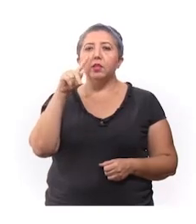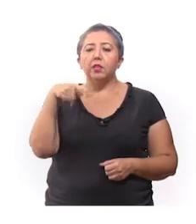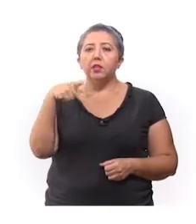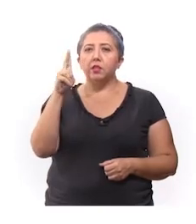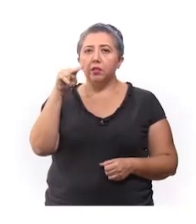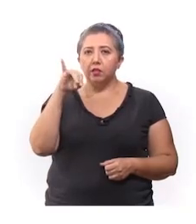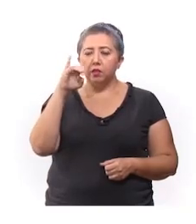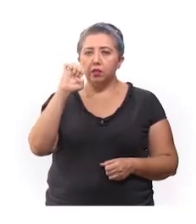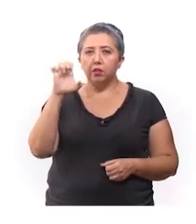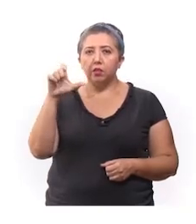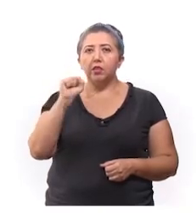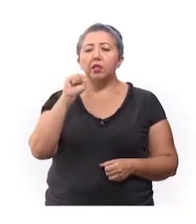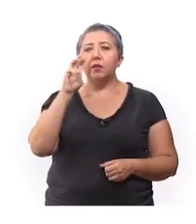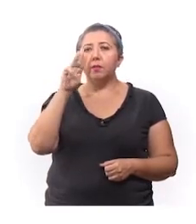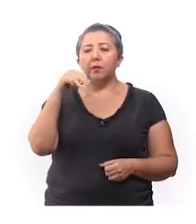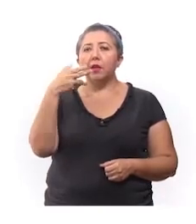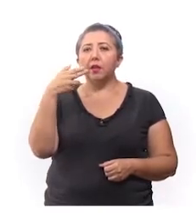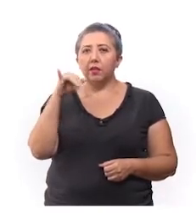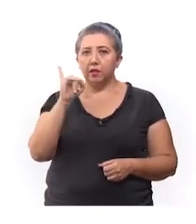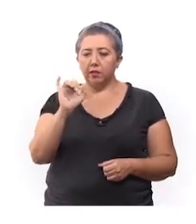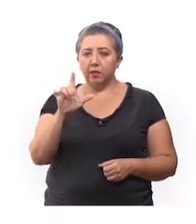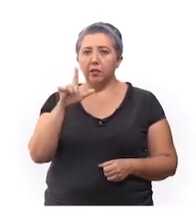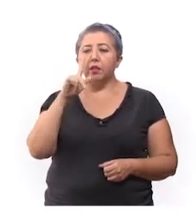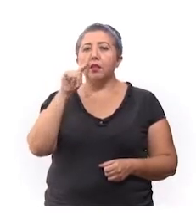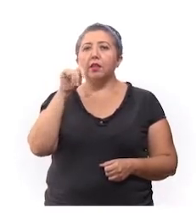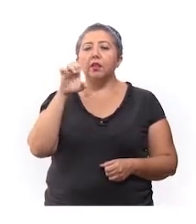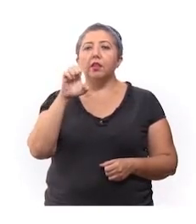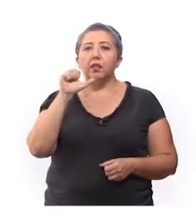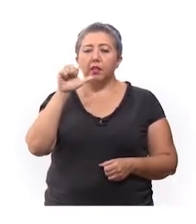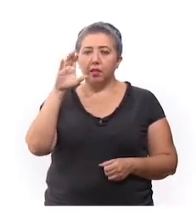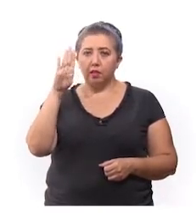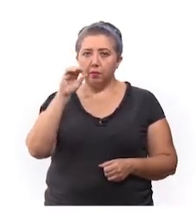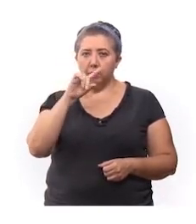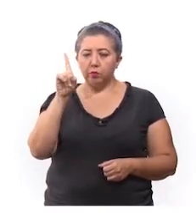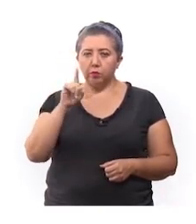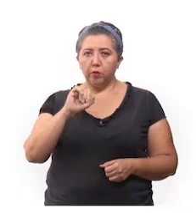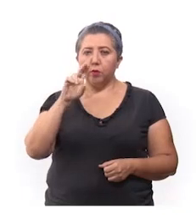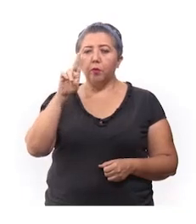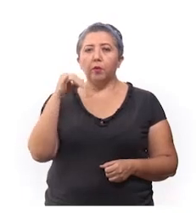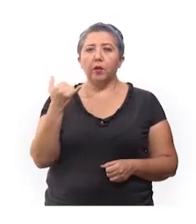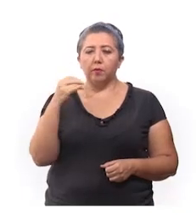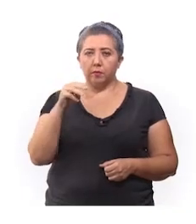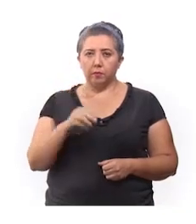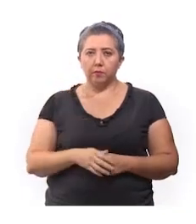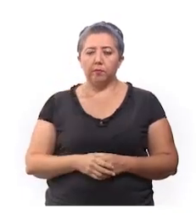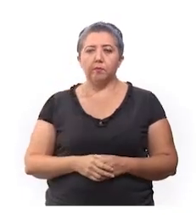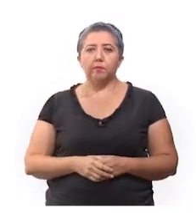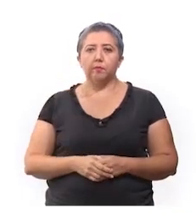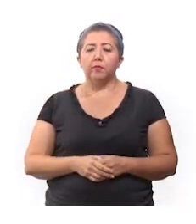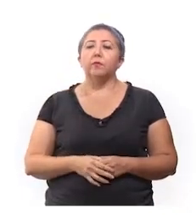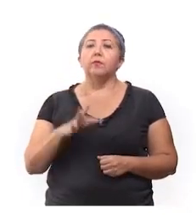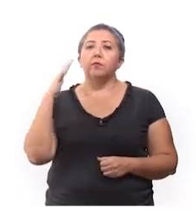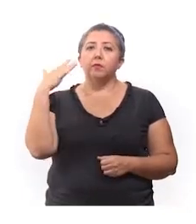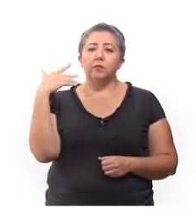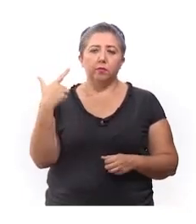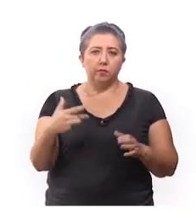Opichén, Panabá, Samajil, Sinanché, Teabo, Telchac Pueblo, Tzucacab y Guayma. De